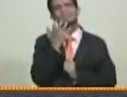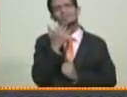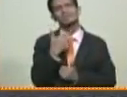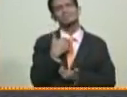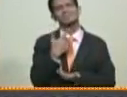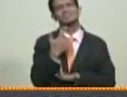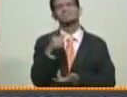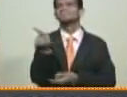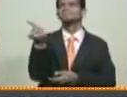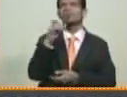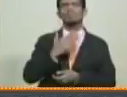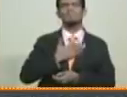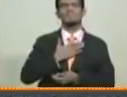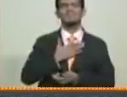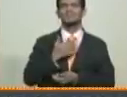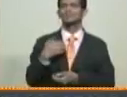estúpido,